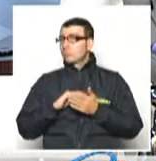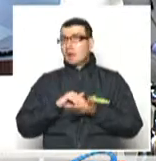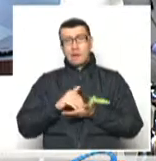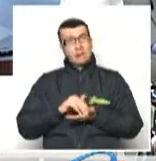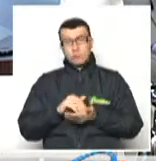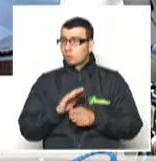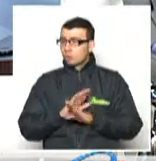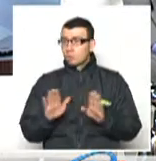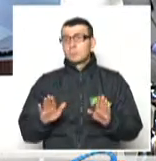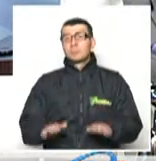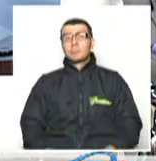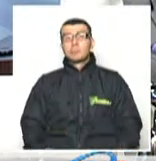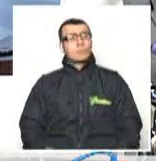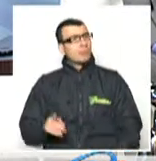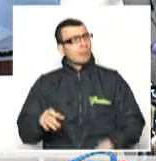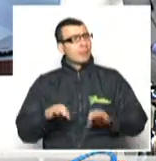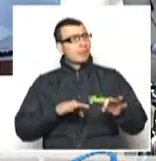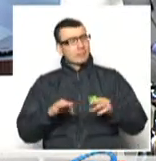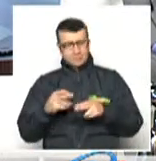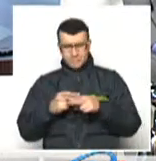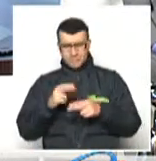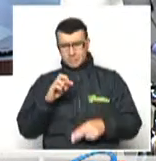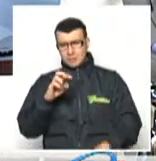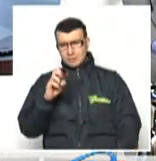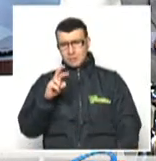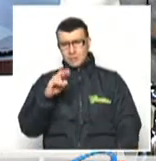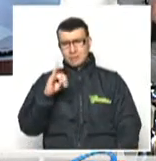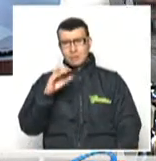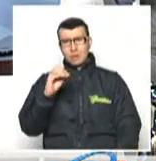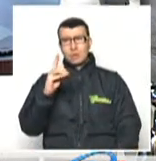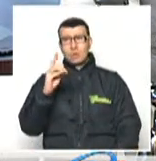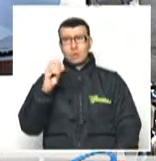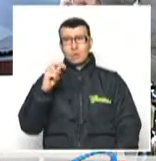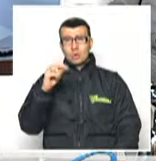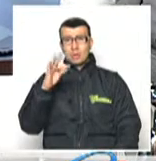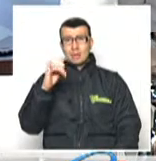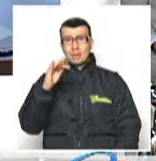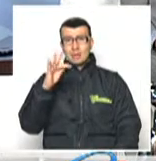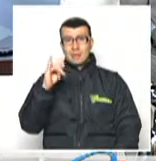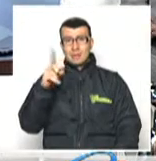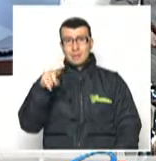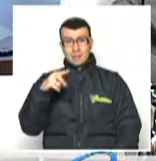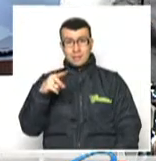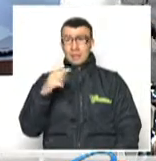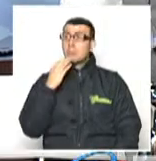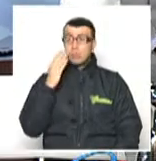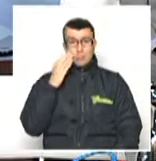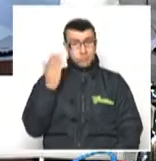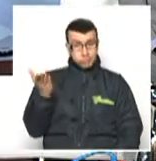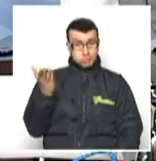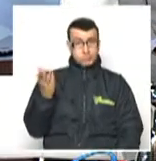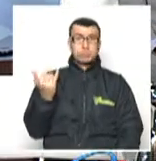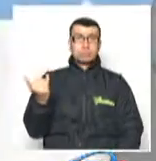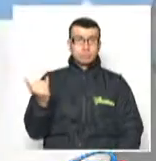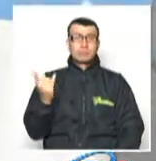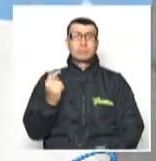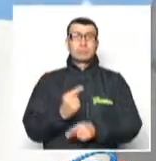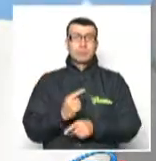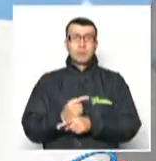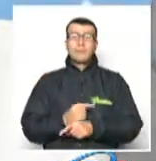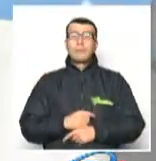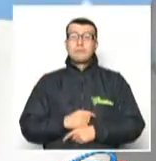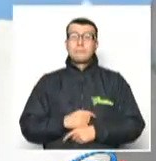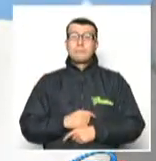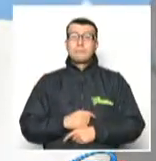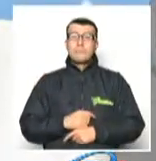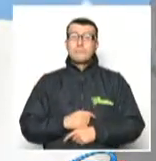pregunta, expliquemos a los televidentes qué es una periodontitis y por qué da. La imagen que estábamos viendo anterior es una imagen típica de una periodontitis. Silina, ¿nos las puede mostrar,